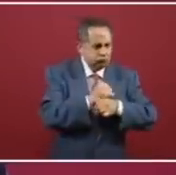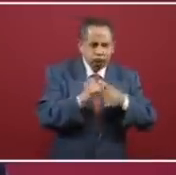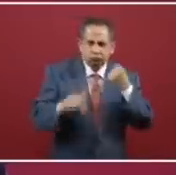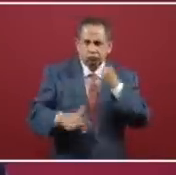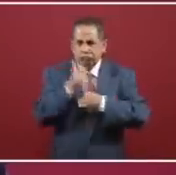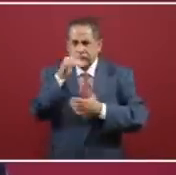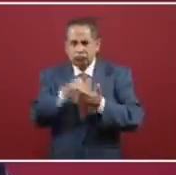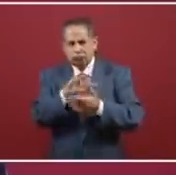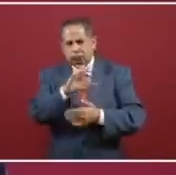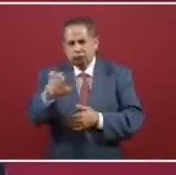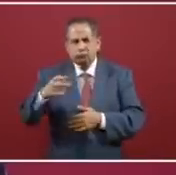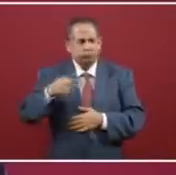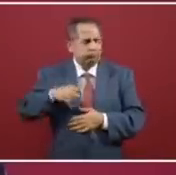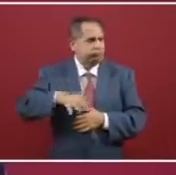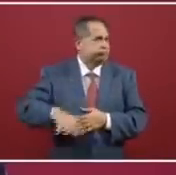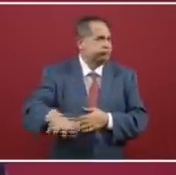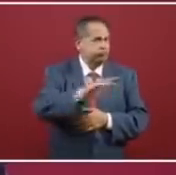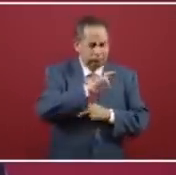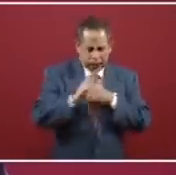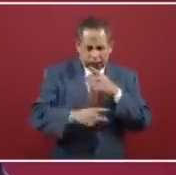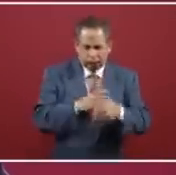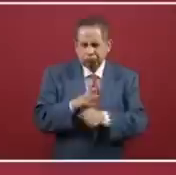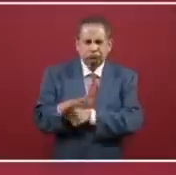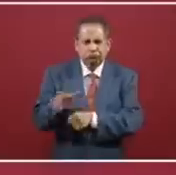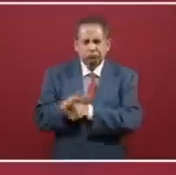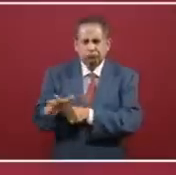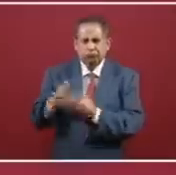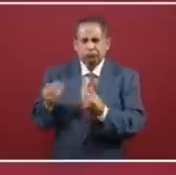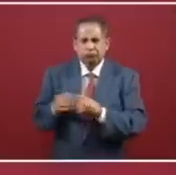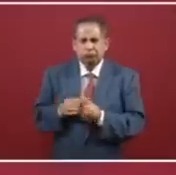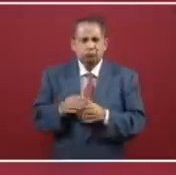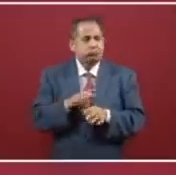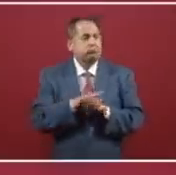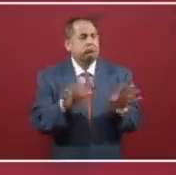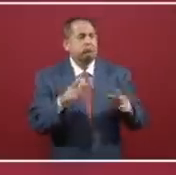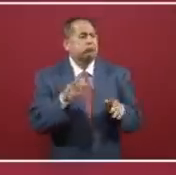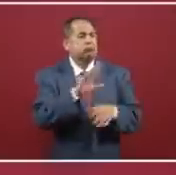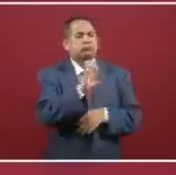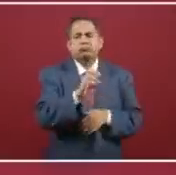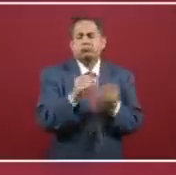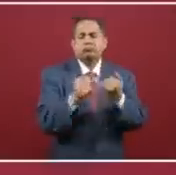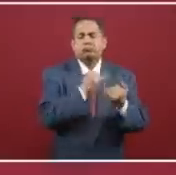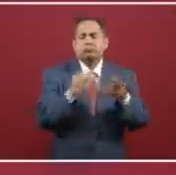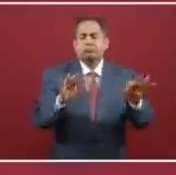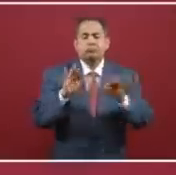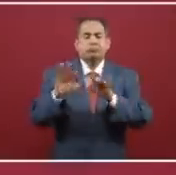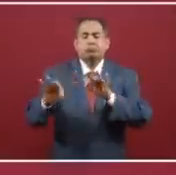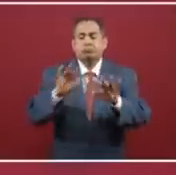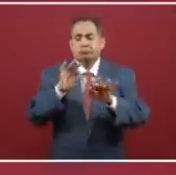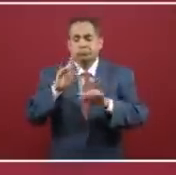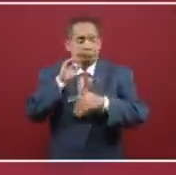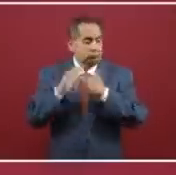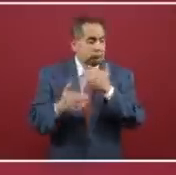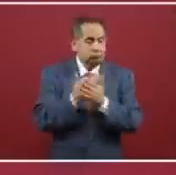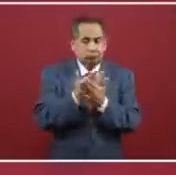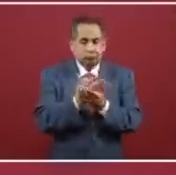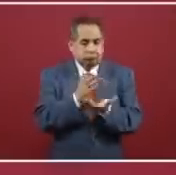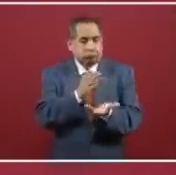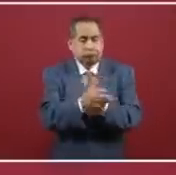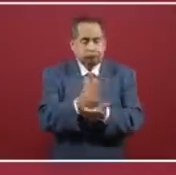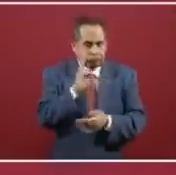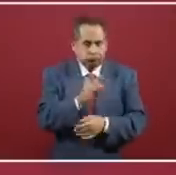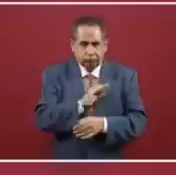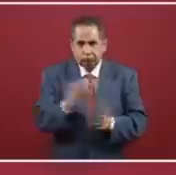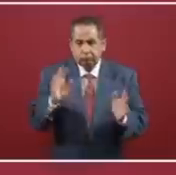12.500 en potencia estaciones de servicio porque cualquiera de las 500 puede abrir mañana si así lo si